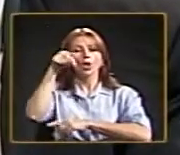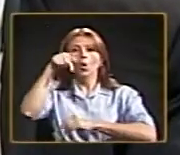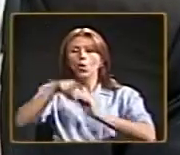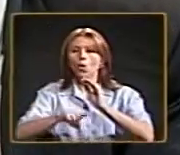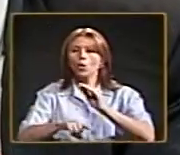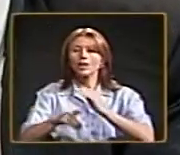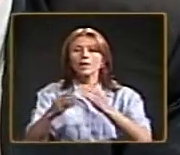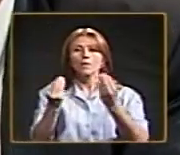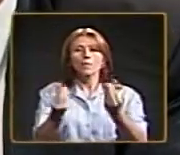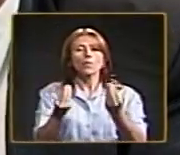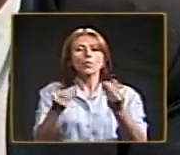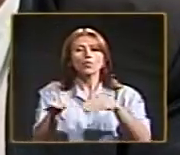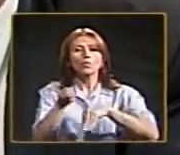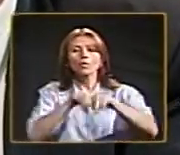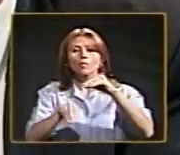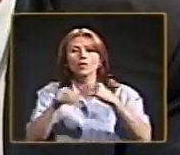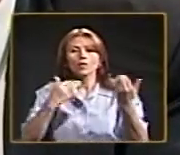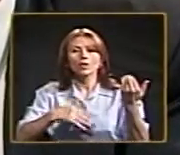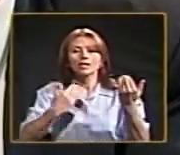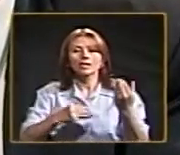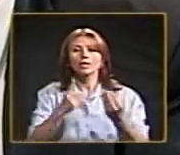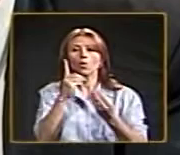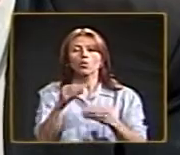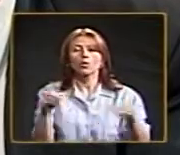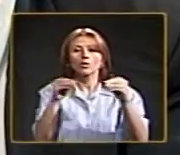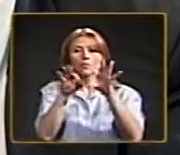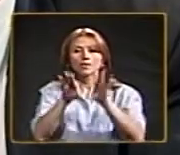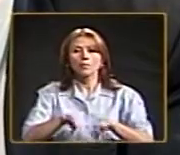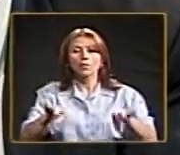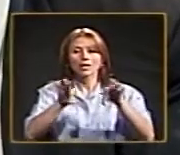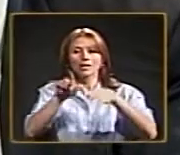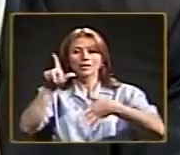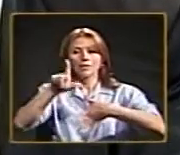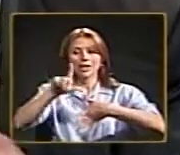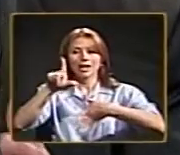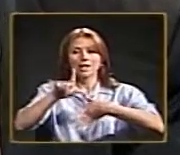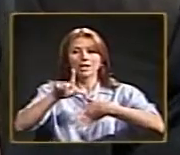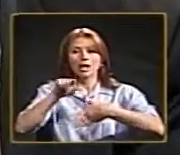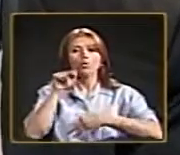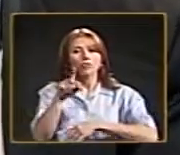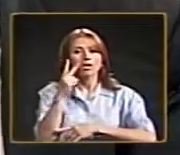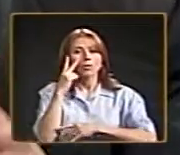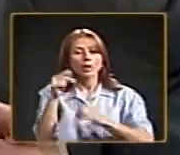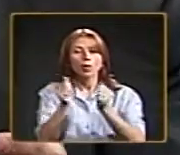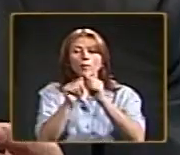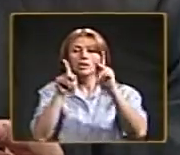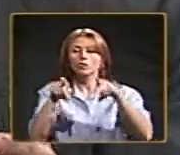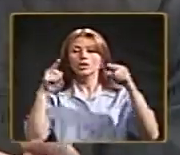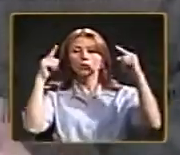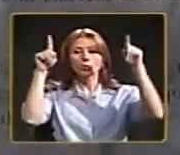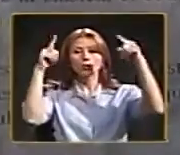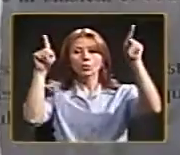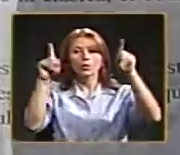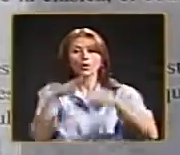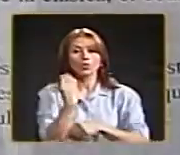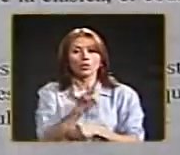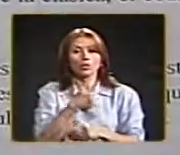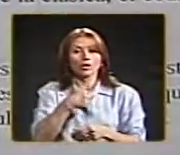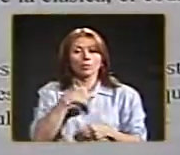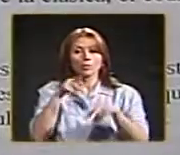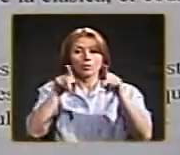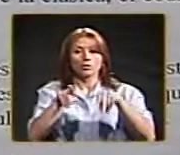guitarrístico costarricense, es uno de los más importantes de América Latina hoy en día. Usted lo ve con los virtuosos que hay, tenemos estudiantes nuestros que han